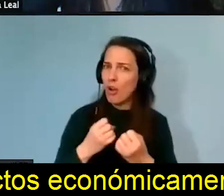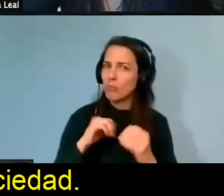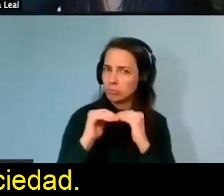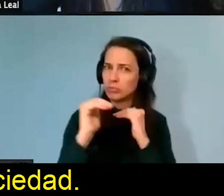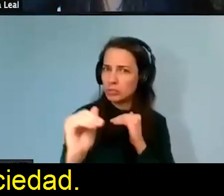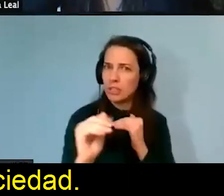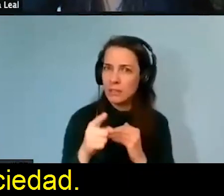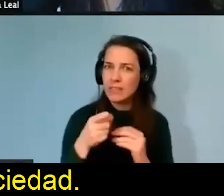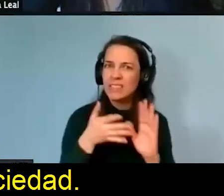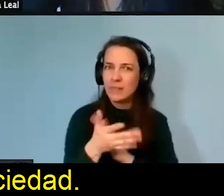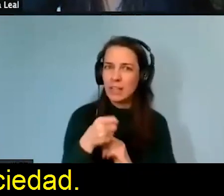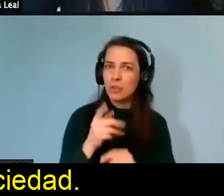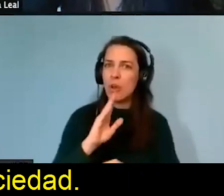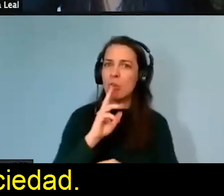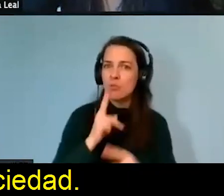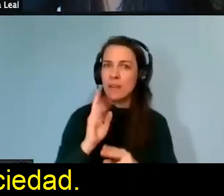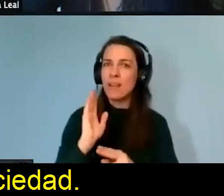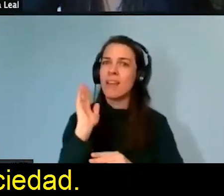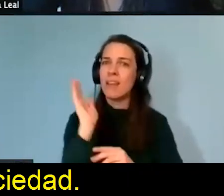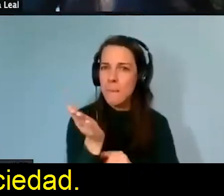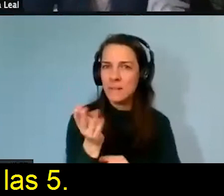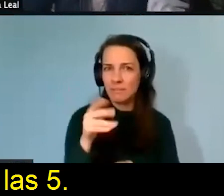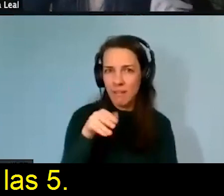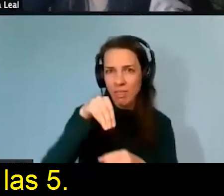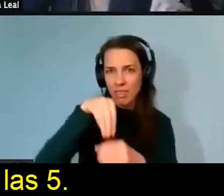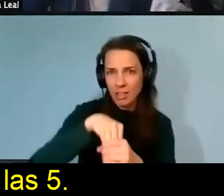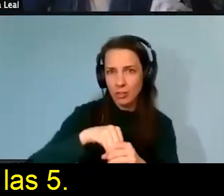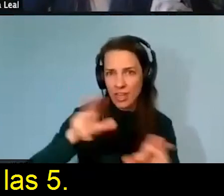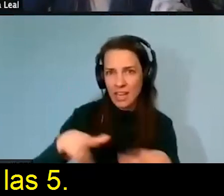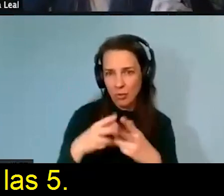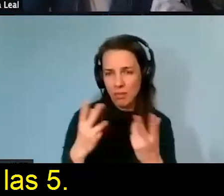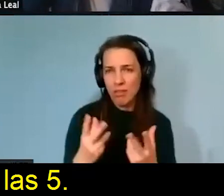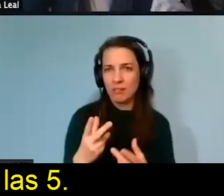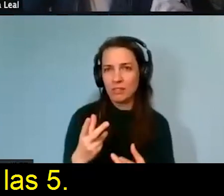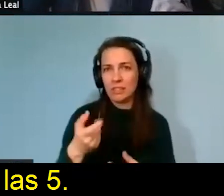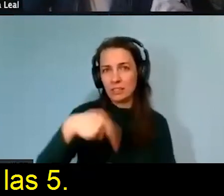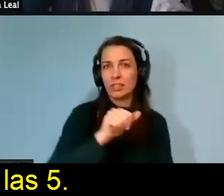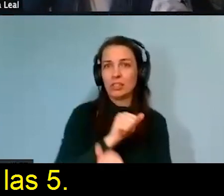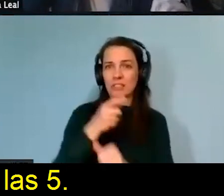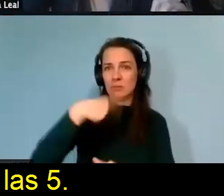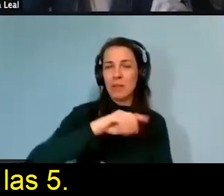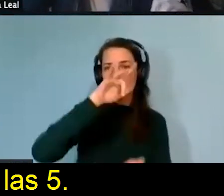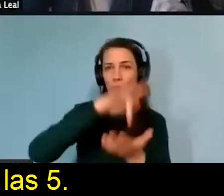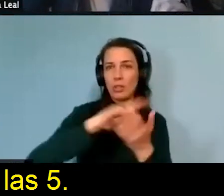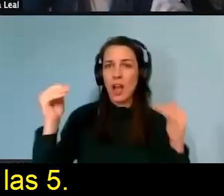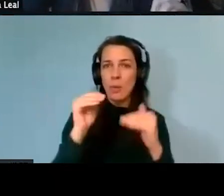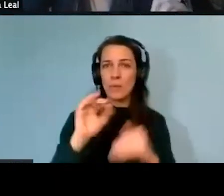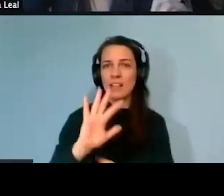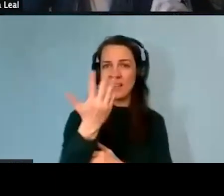Eso es impactar de verdad en la sociedad. Os esperamos el próximo jueves a las